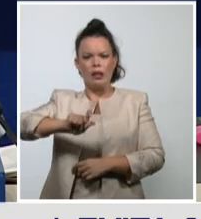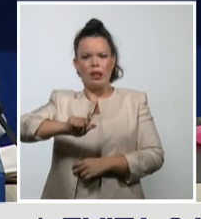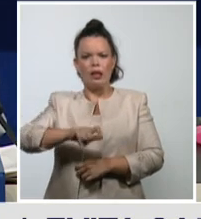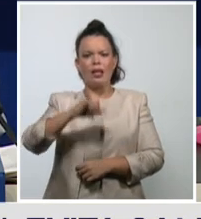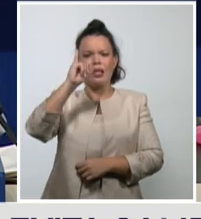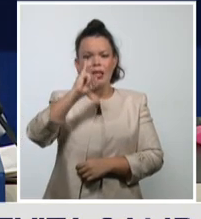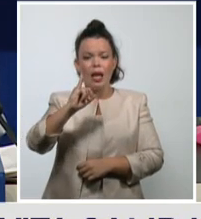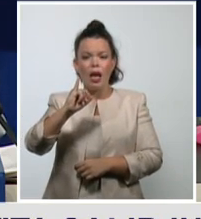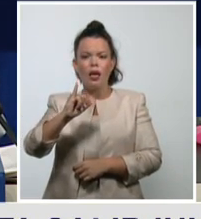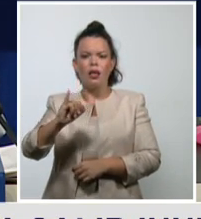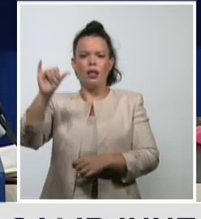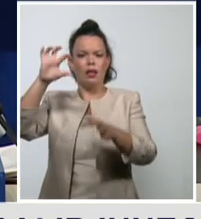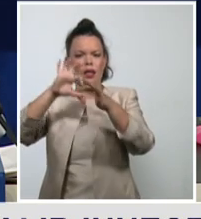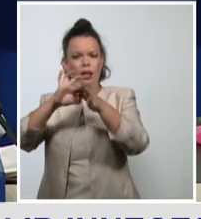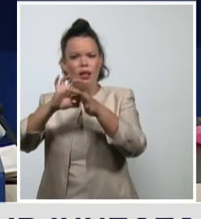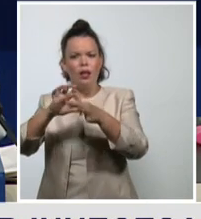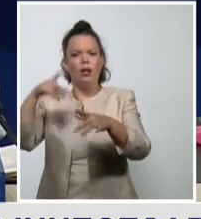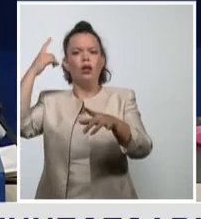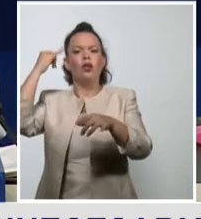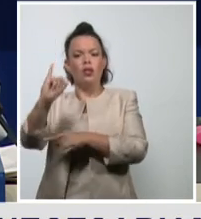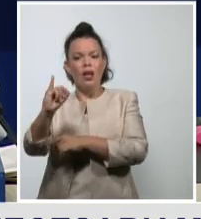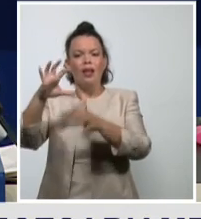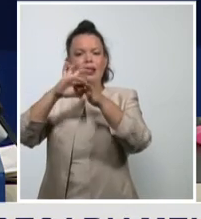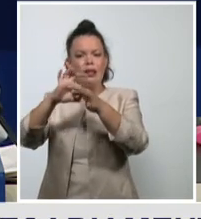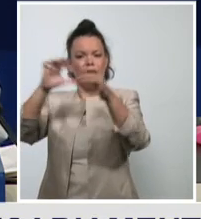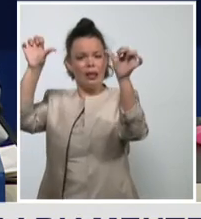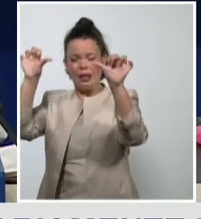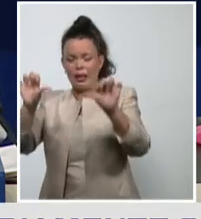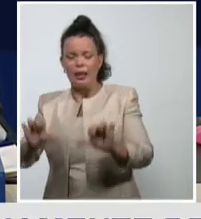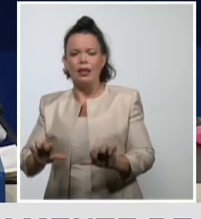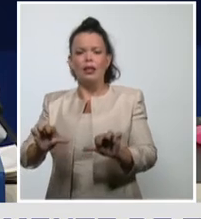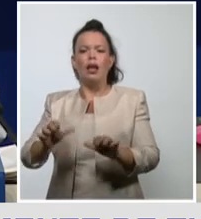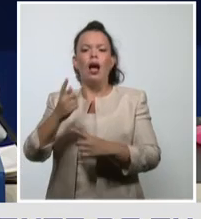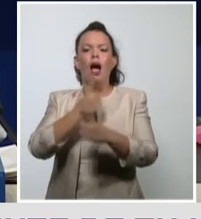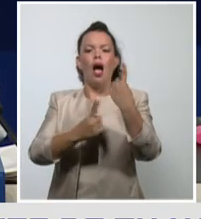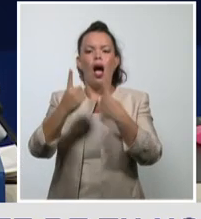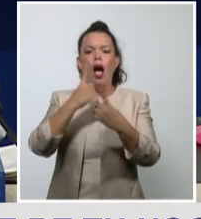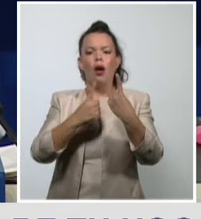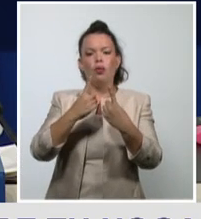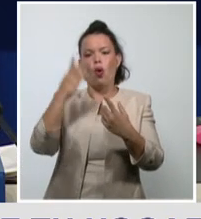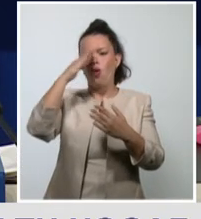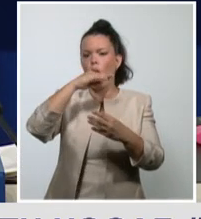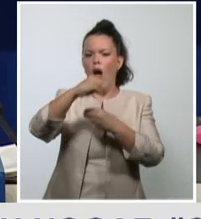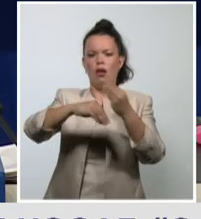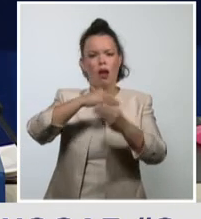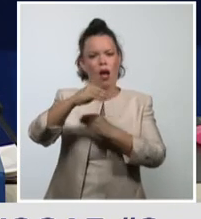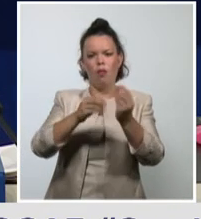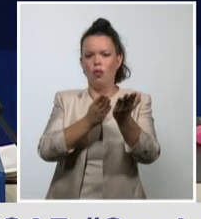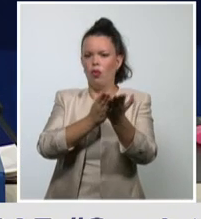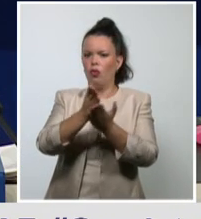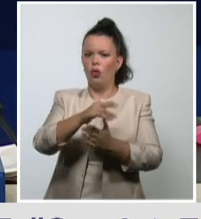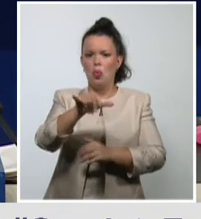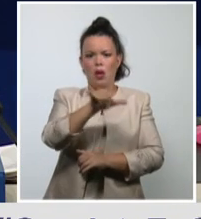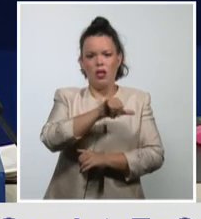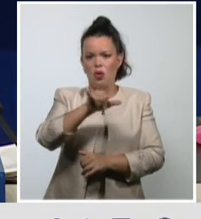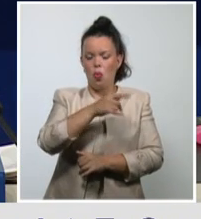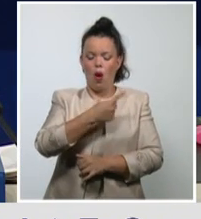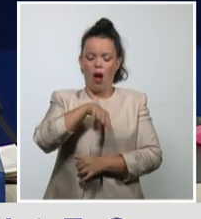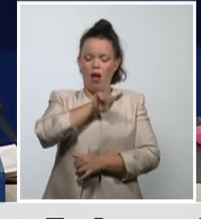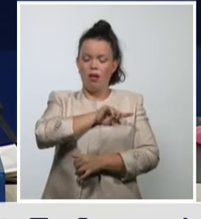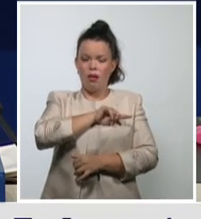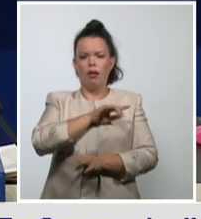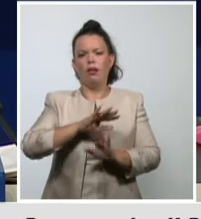graves, que son los mismos pacientes. No hubo ninguna modificación en comparación con el día de ayer en